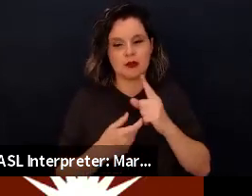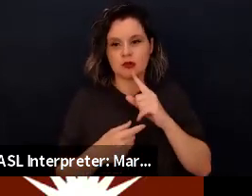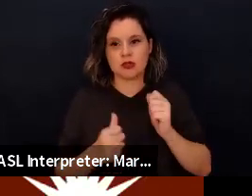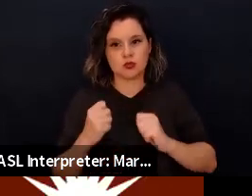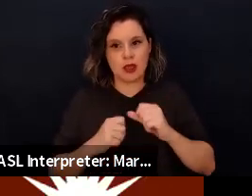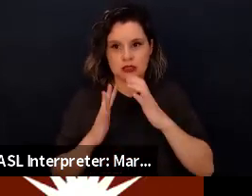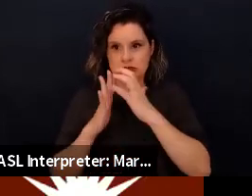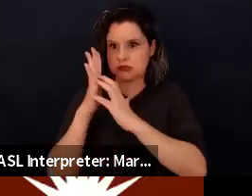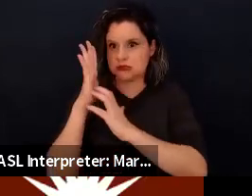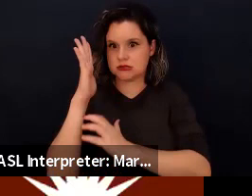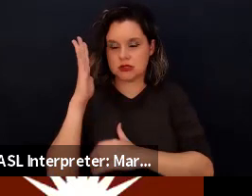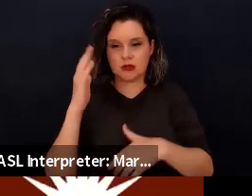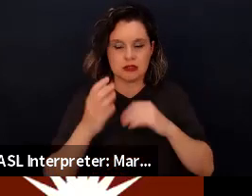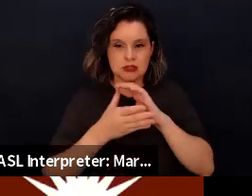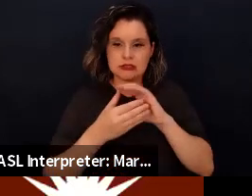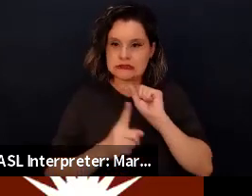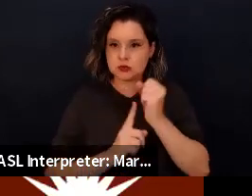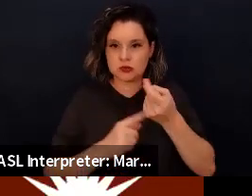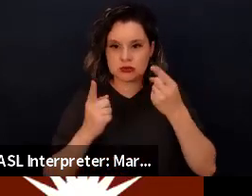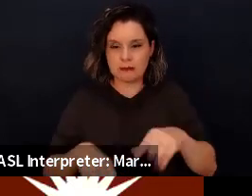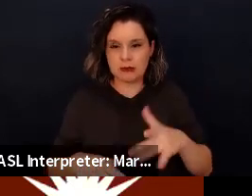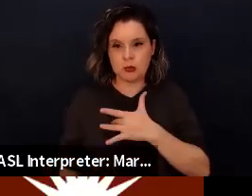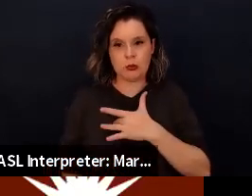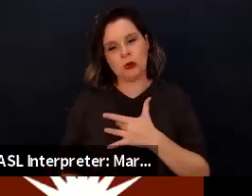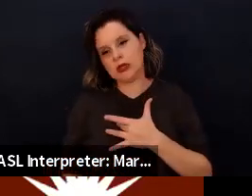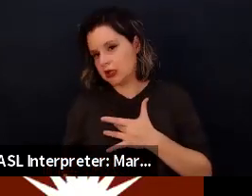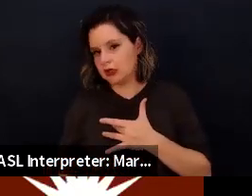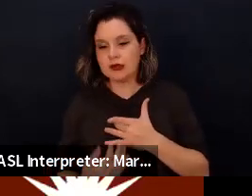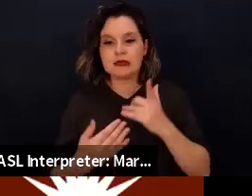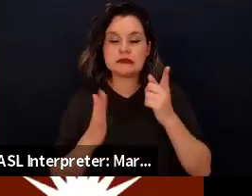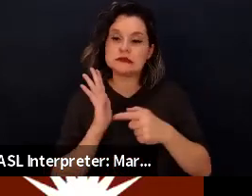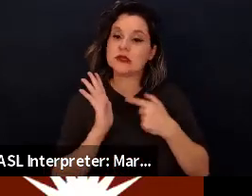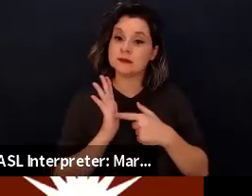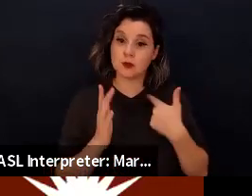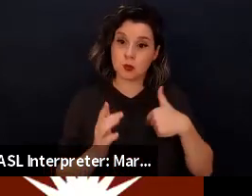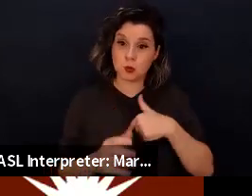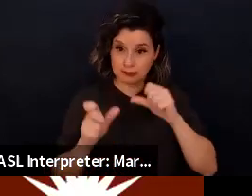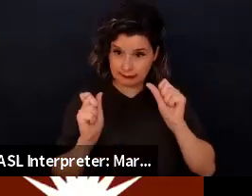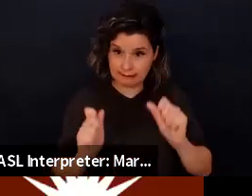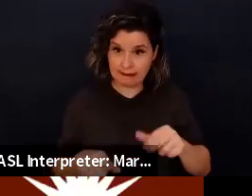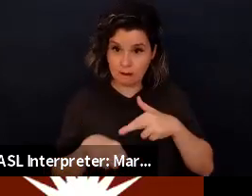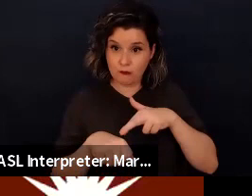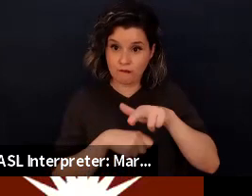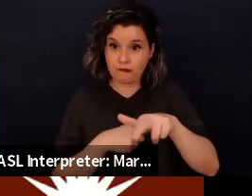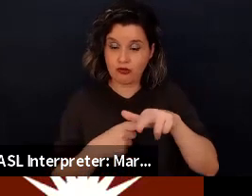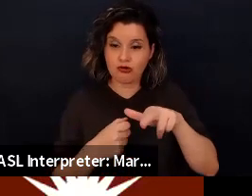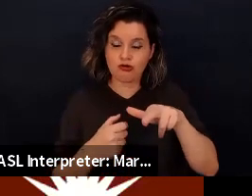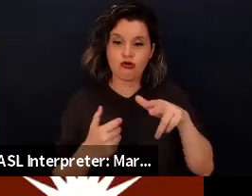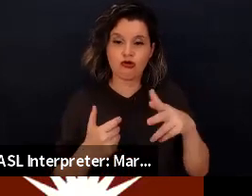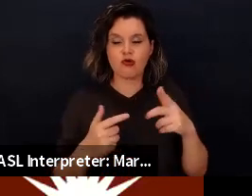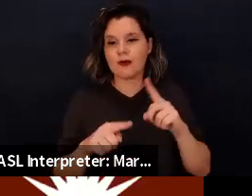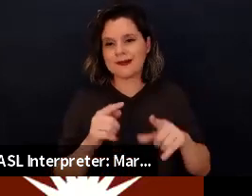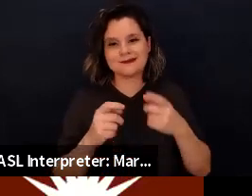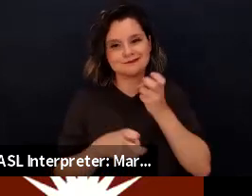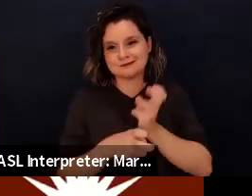la situación a la que están pasando. En ocasiones podemos darle referencia, pero es difícil,